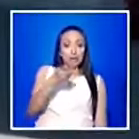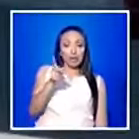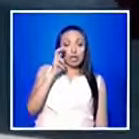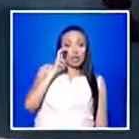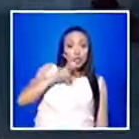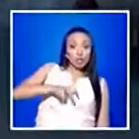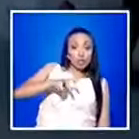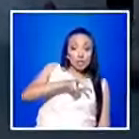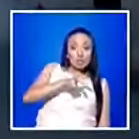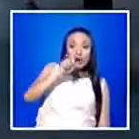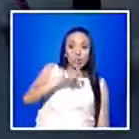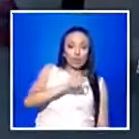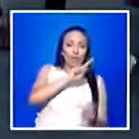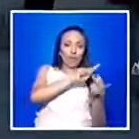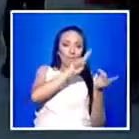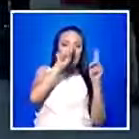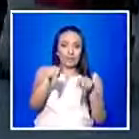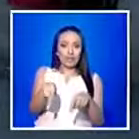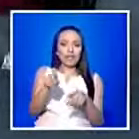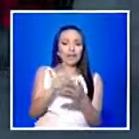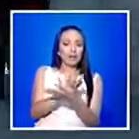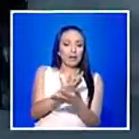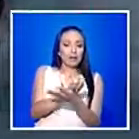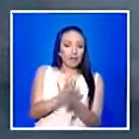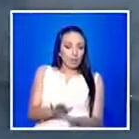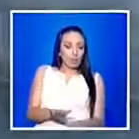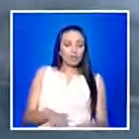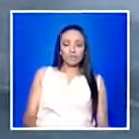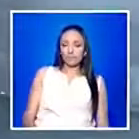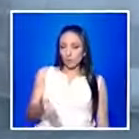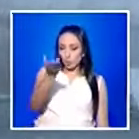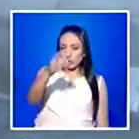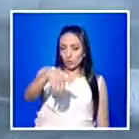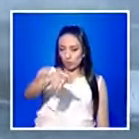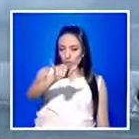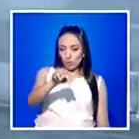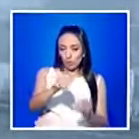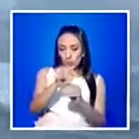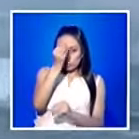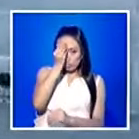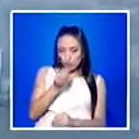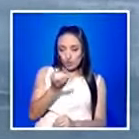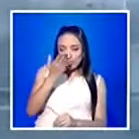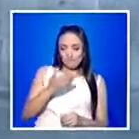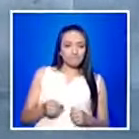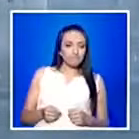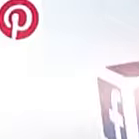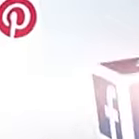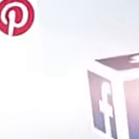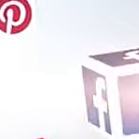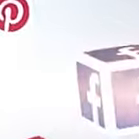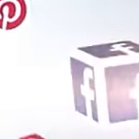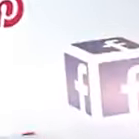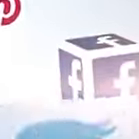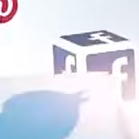tanto nacionales como internacionales, puedan visitar el centro histórico. Compañeros, ustedes siguen con más. Buenos días.